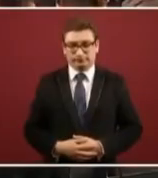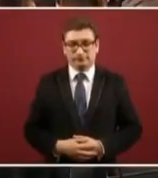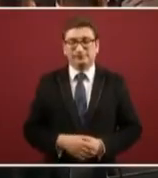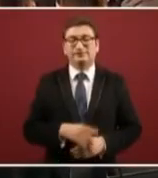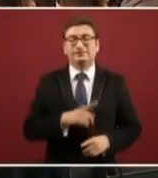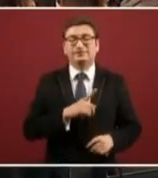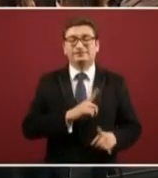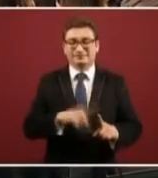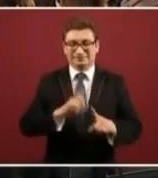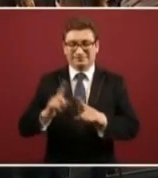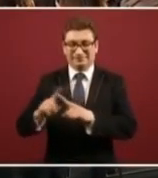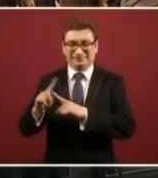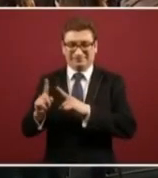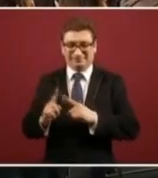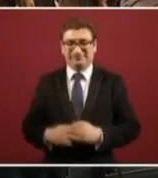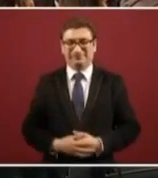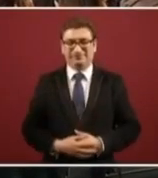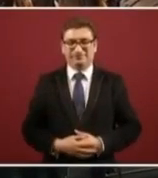diversidad